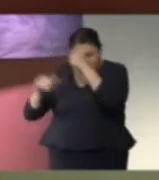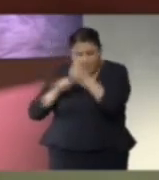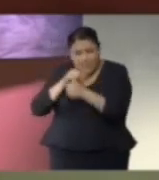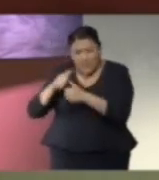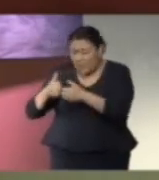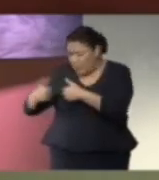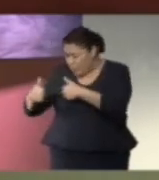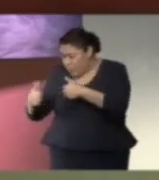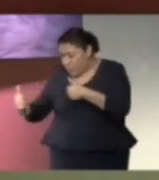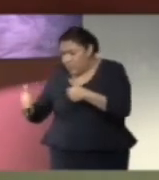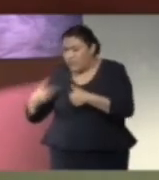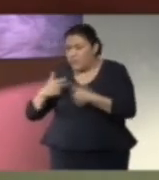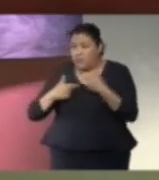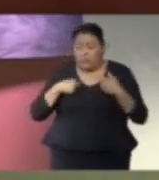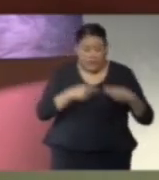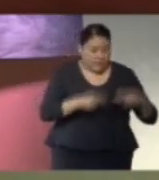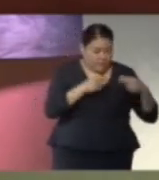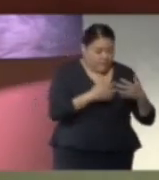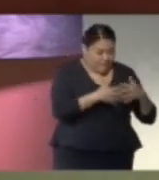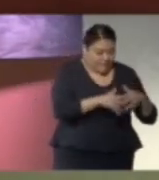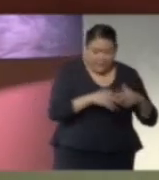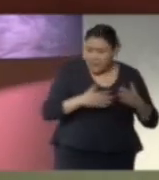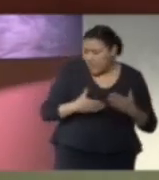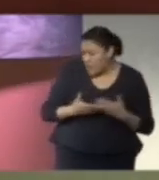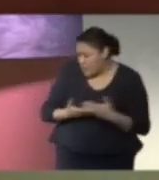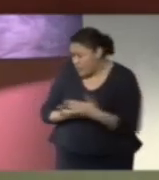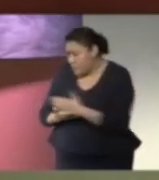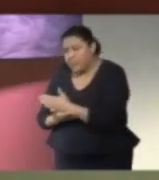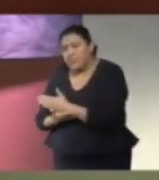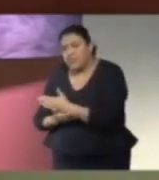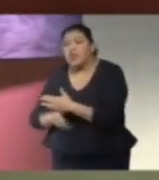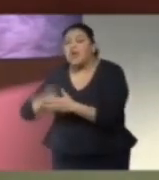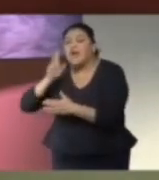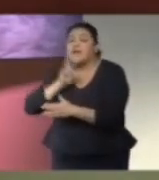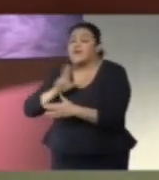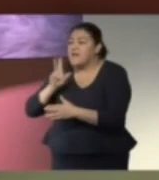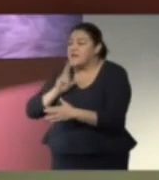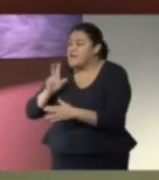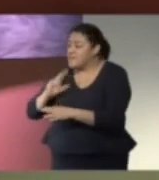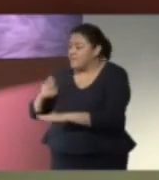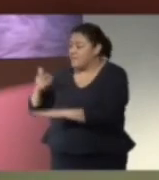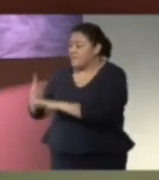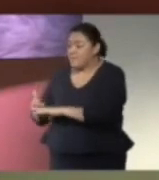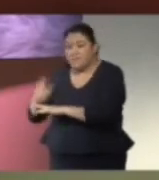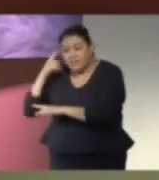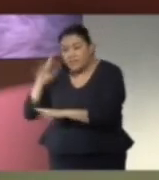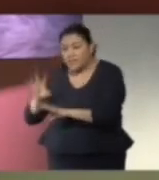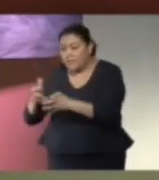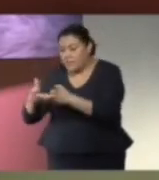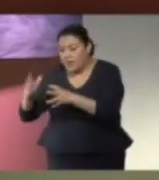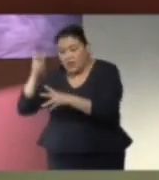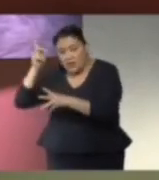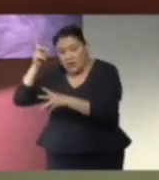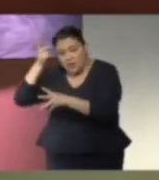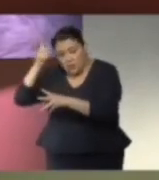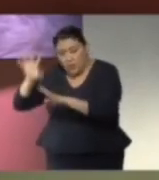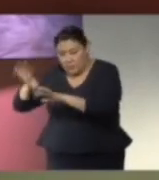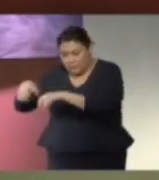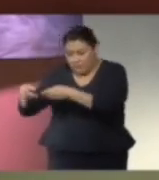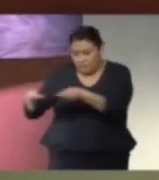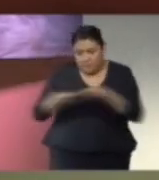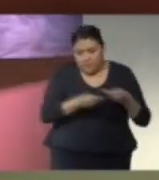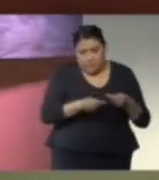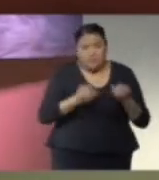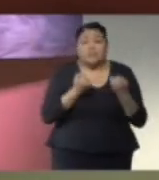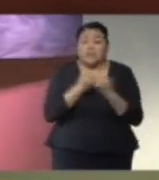esas divisiones, pues poder ahondar, poder entender cómo se puede debilitar al tejido comunitario. Y digo que las universidades